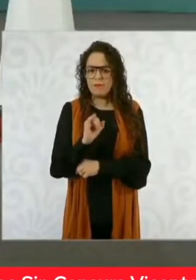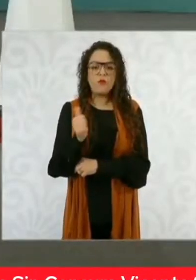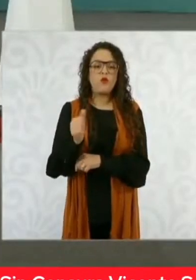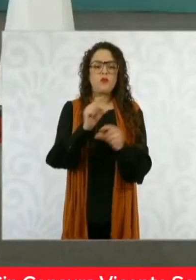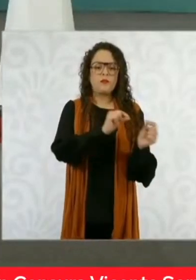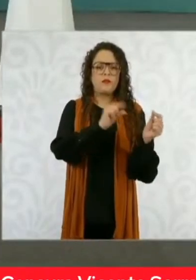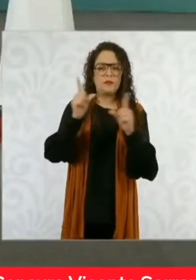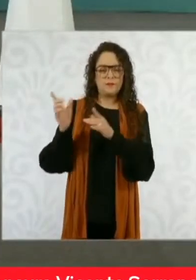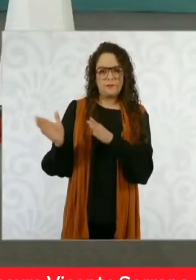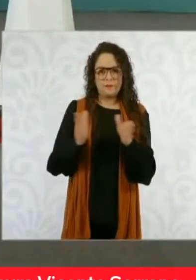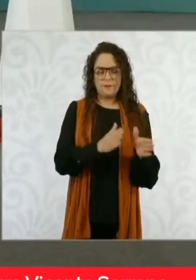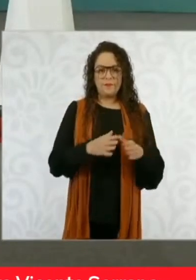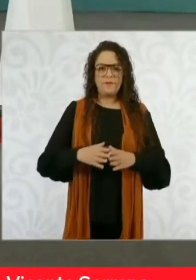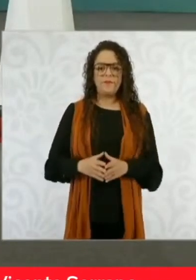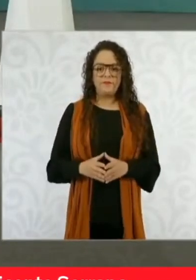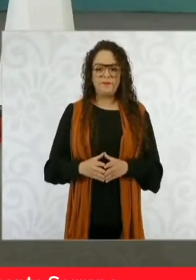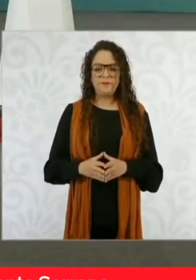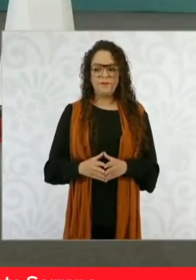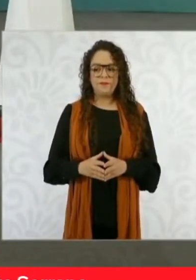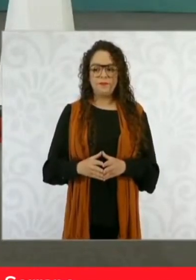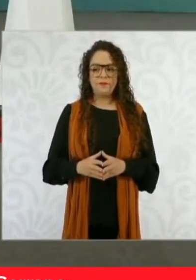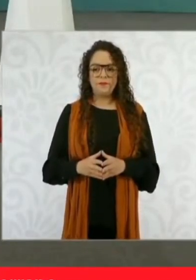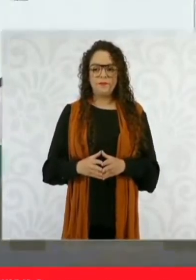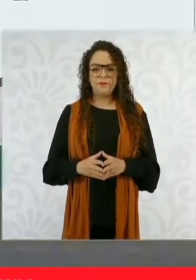por favor.